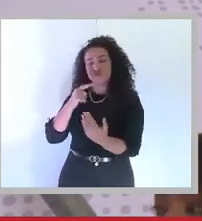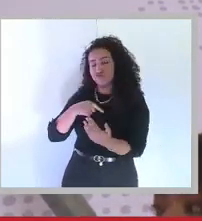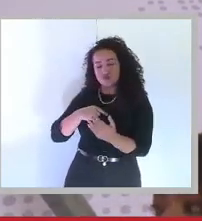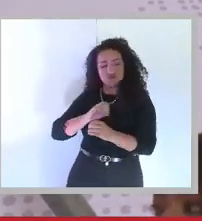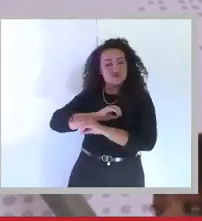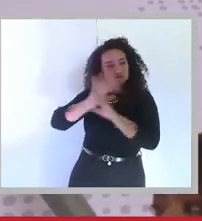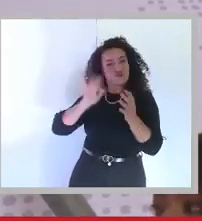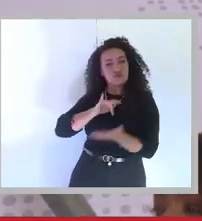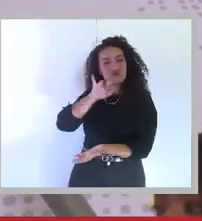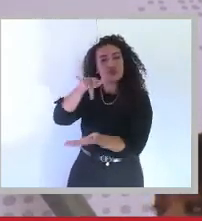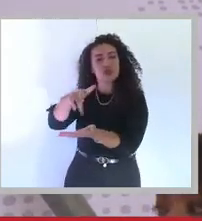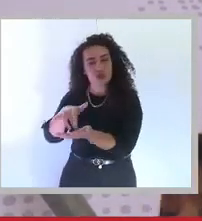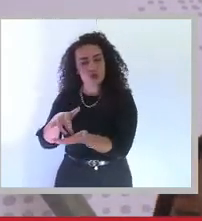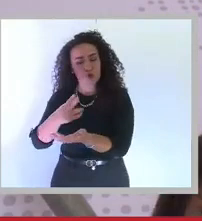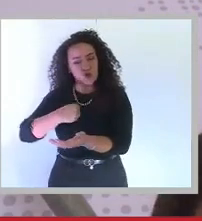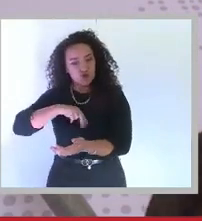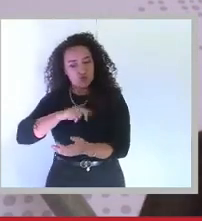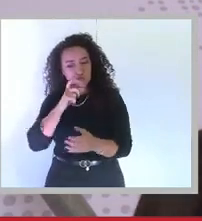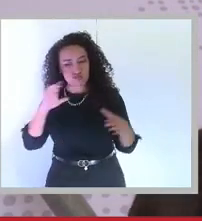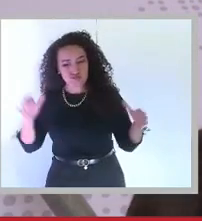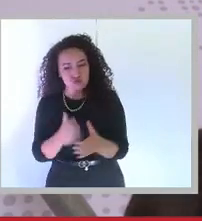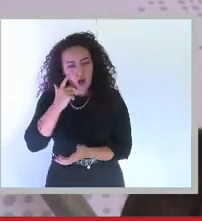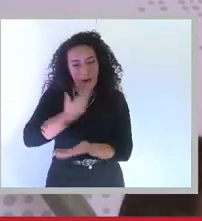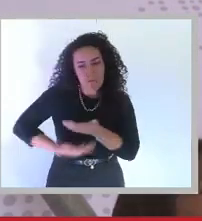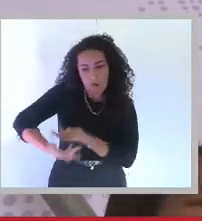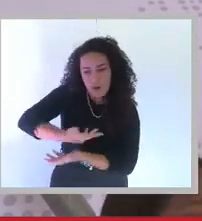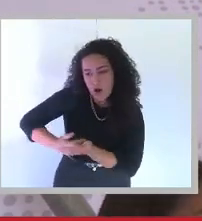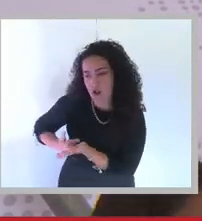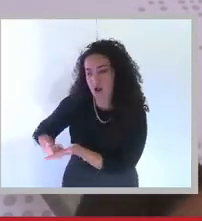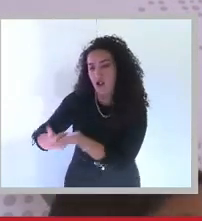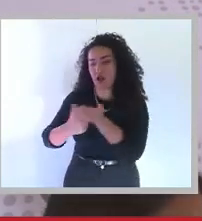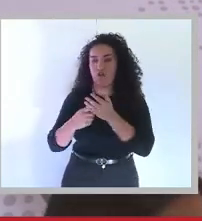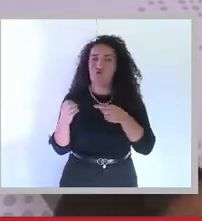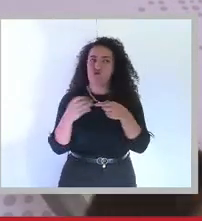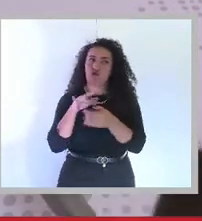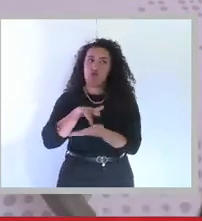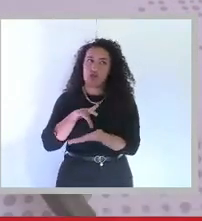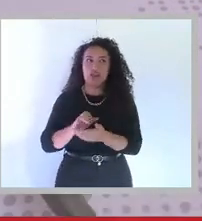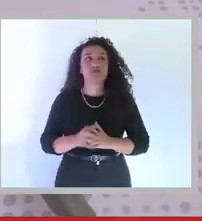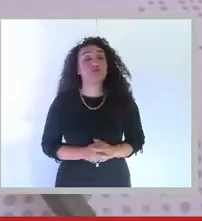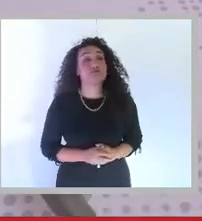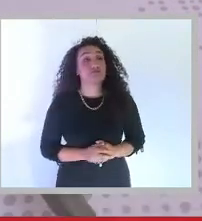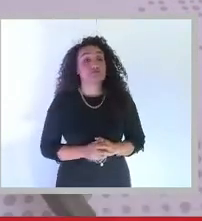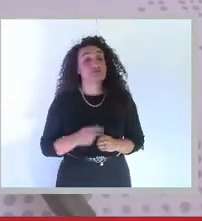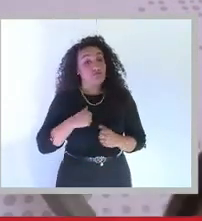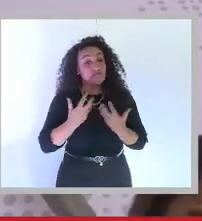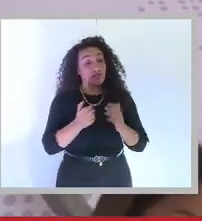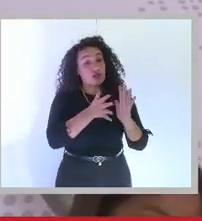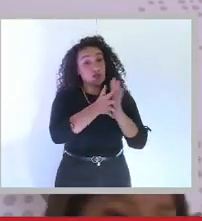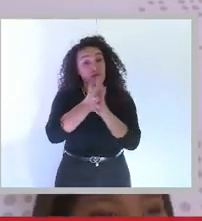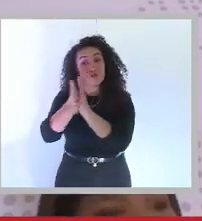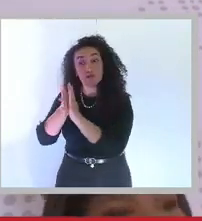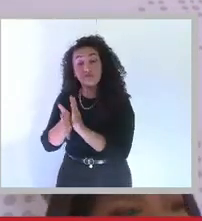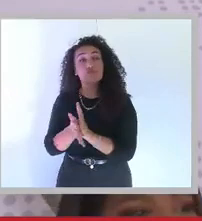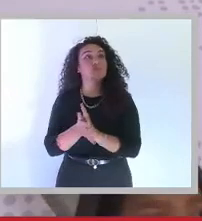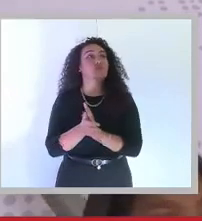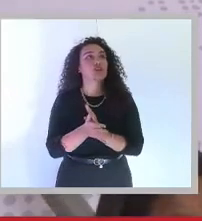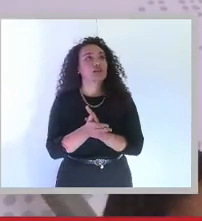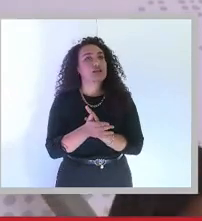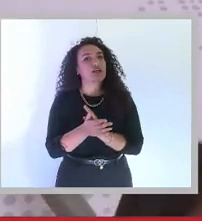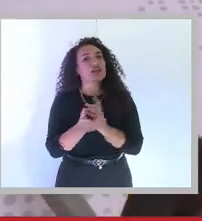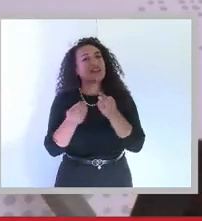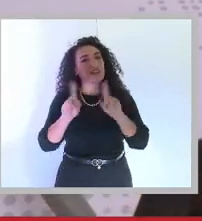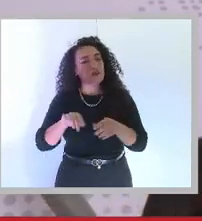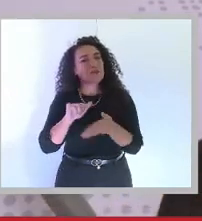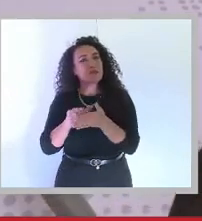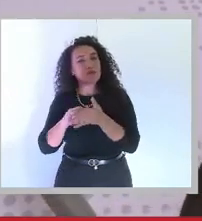conjuntamente este foro. Queremos también manifestar que esto tiene que ver o está vinculado con un proyecto